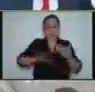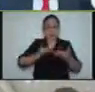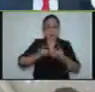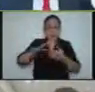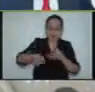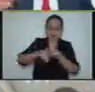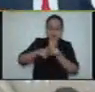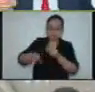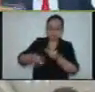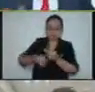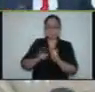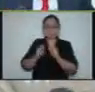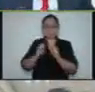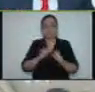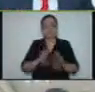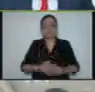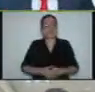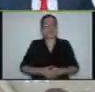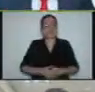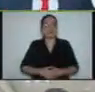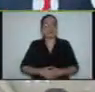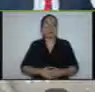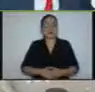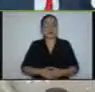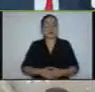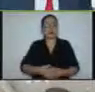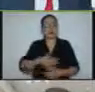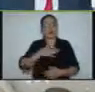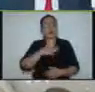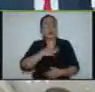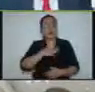razonamientos. Yo retiraría esa parte